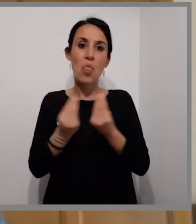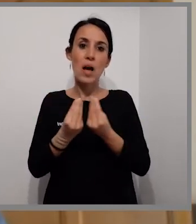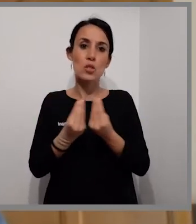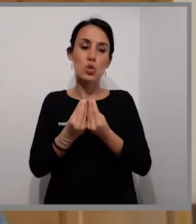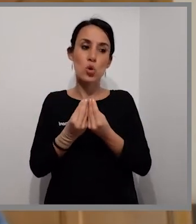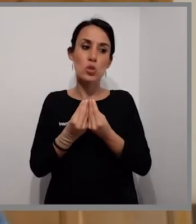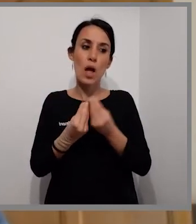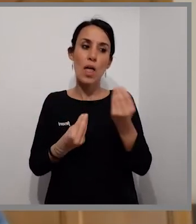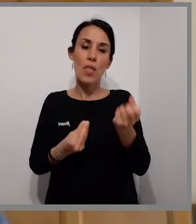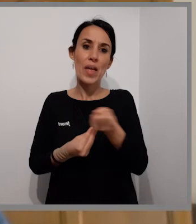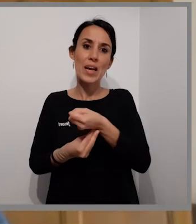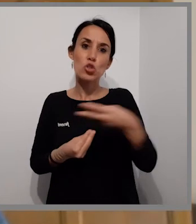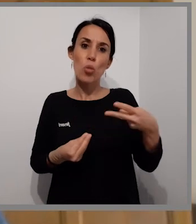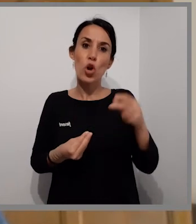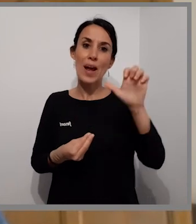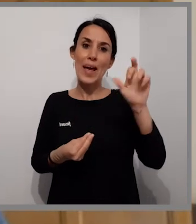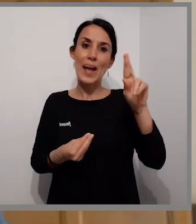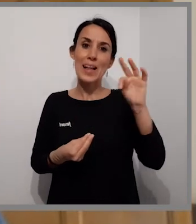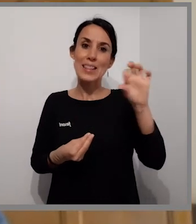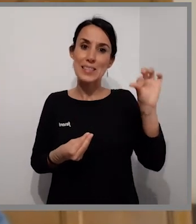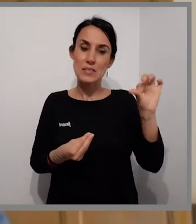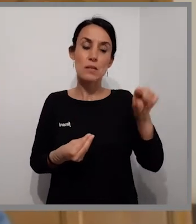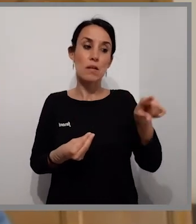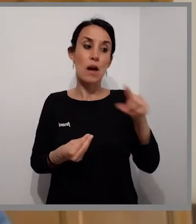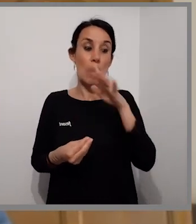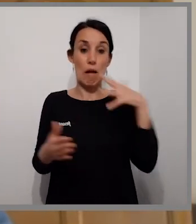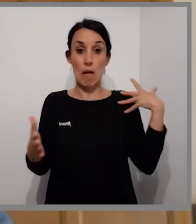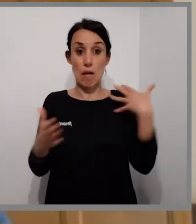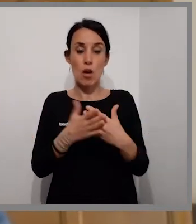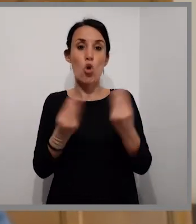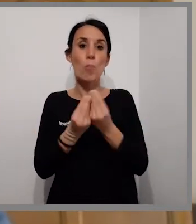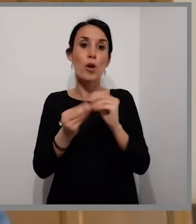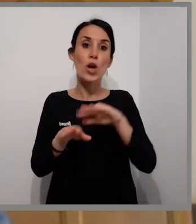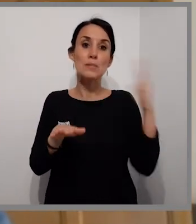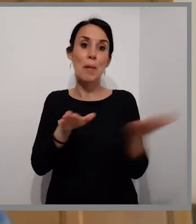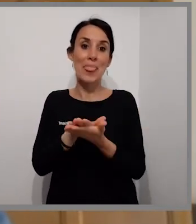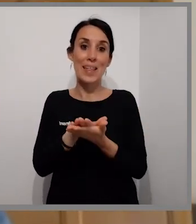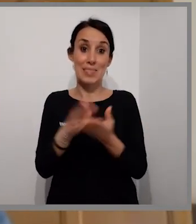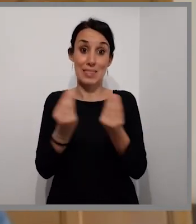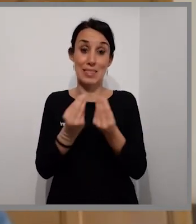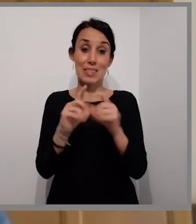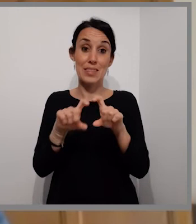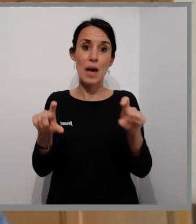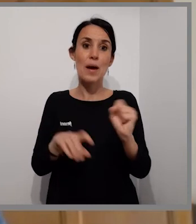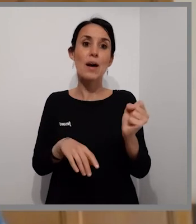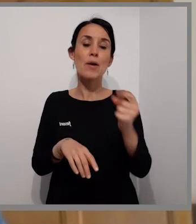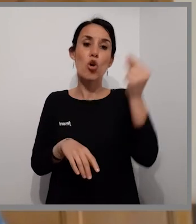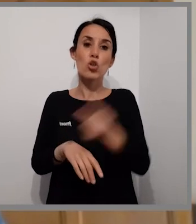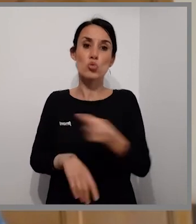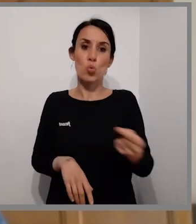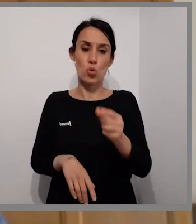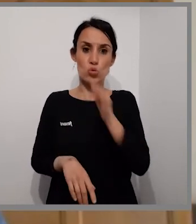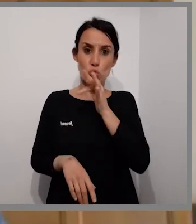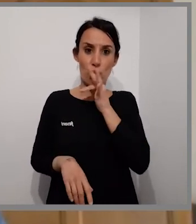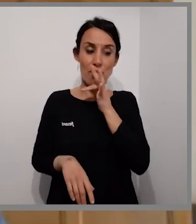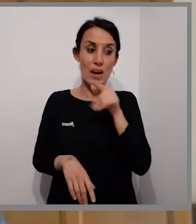los datos de las resoluciones de los ERTES. Hasta ahora se están dando los números de expediente, pero no cuáles se van